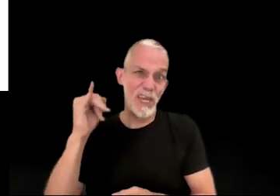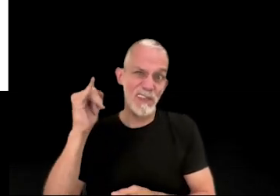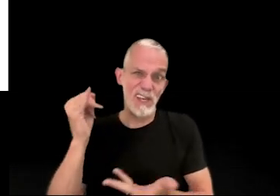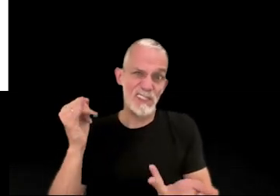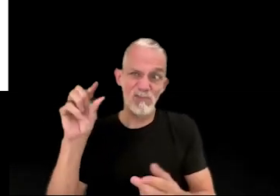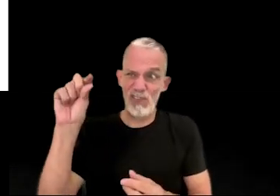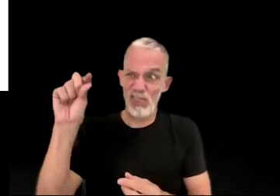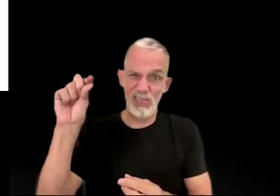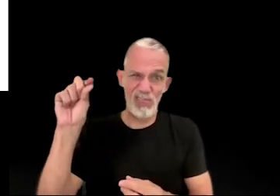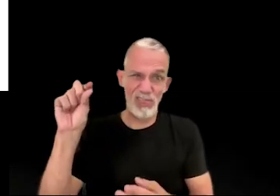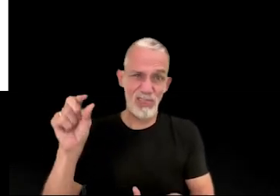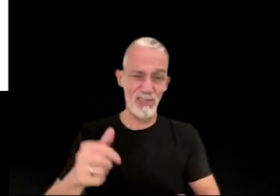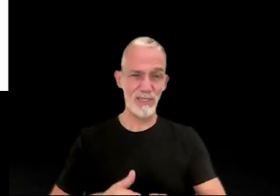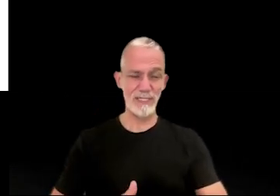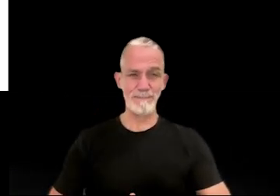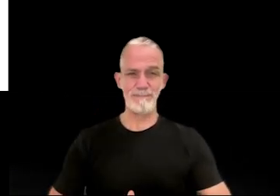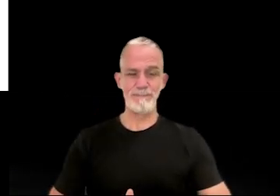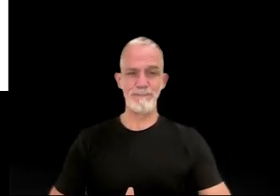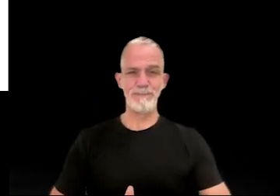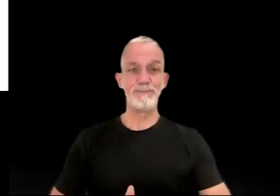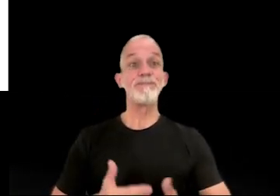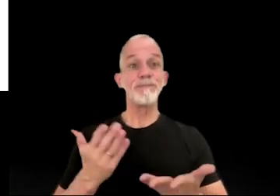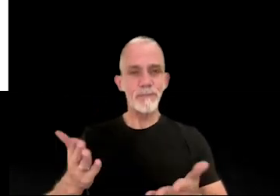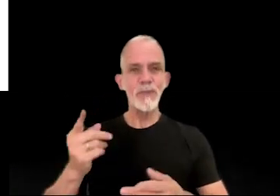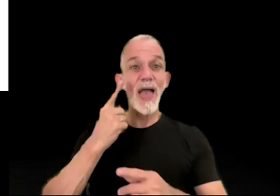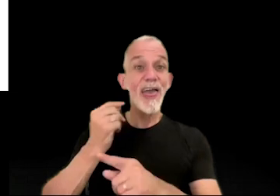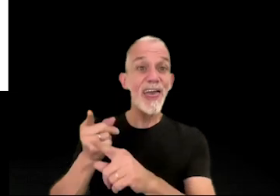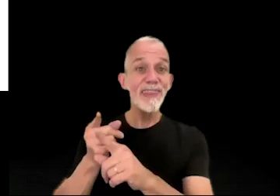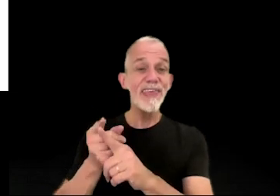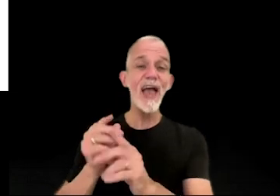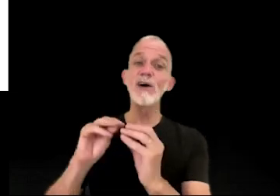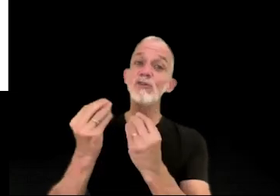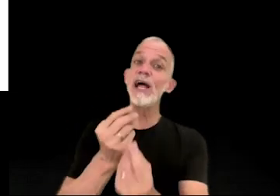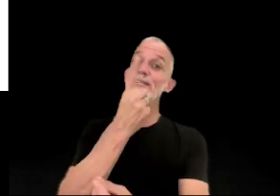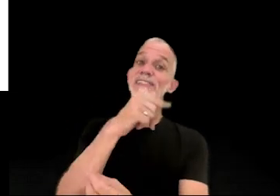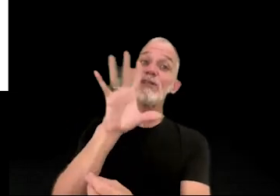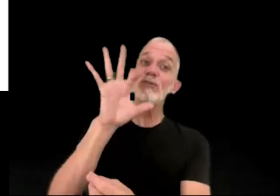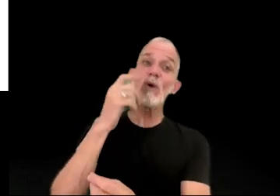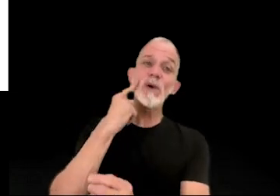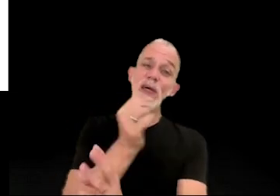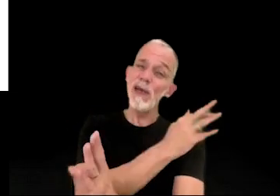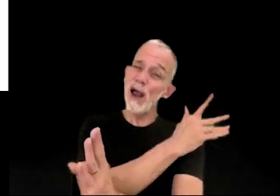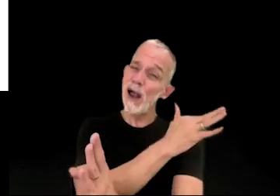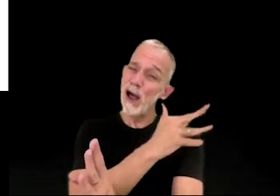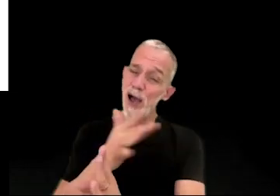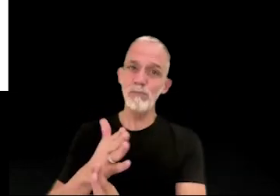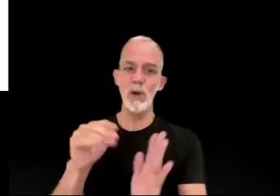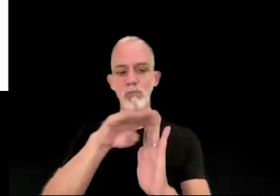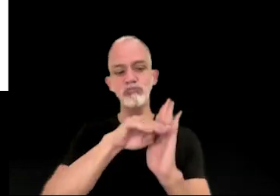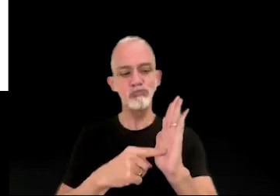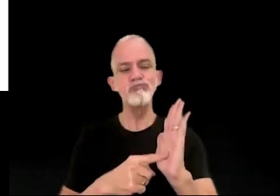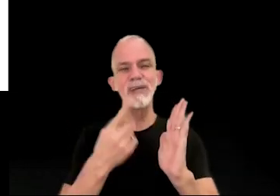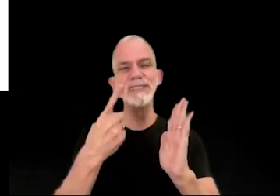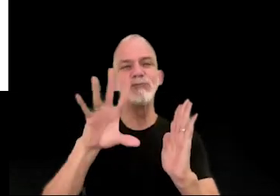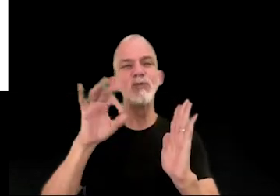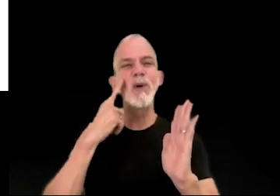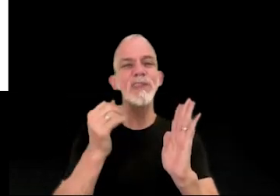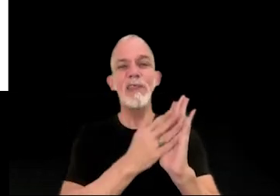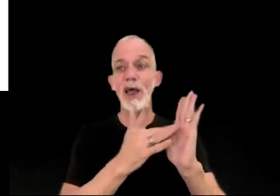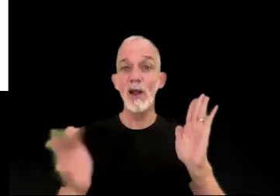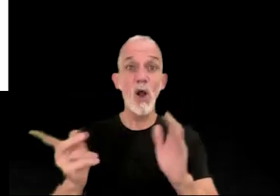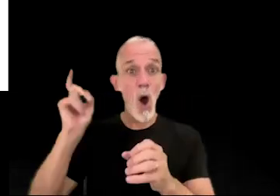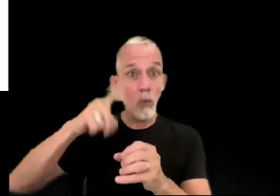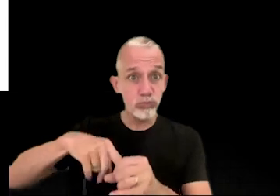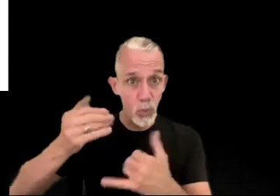será menor. Y ese día se cumplen los 150 días corridos que establece la norma para los cuales podrá adherir al